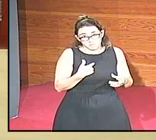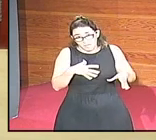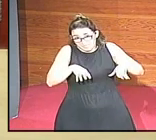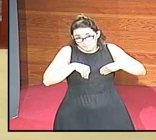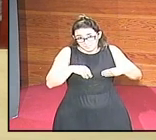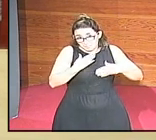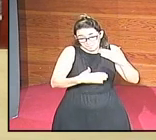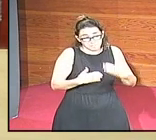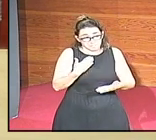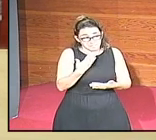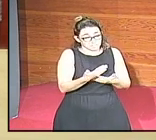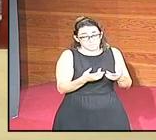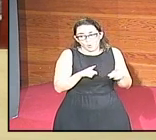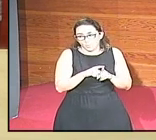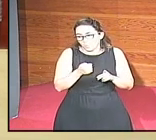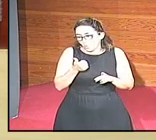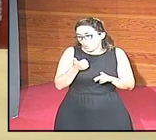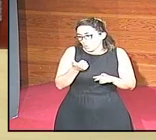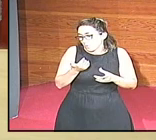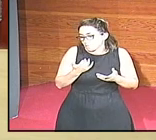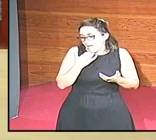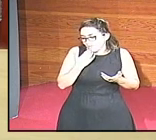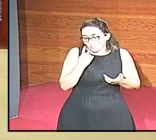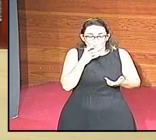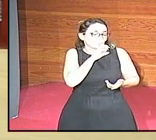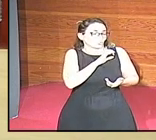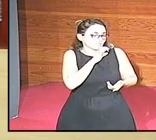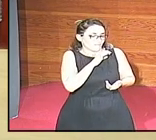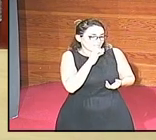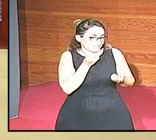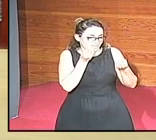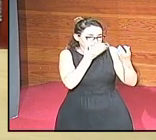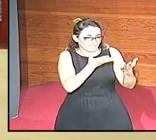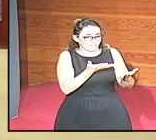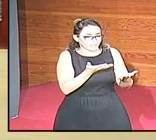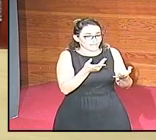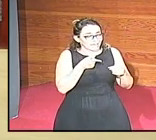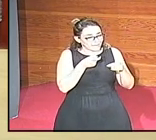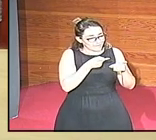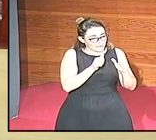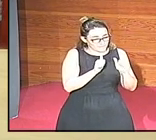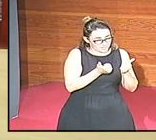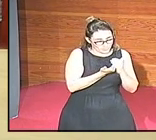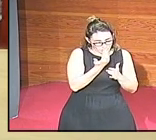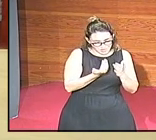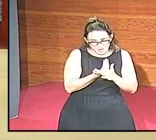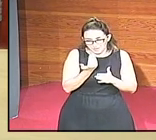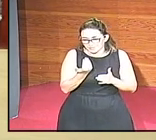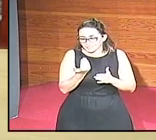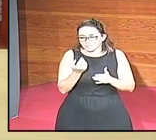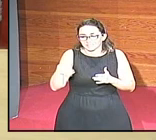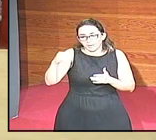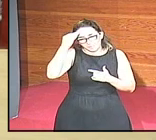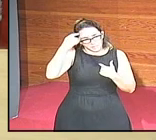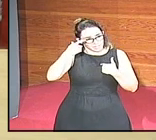bueno, así como curiosidad y cosa simpática, los primeros días de la guerra en Kiev iba con la barba larga, me confundieron un Porsche